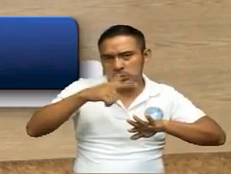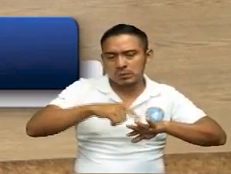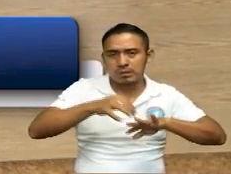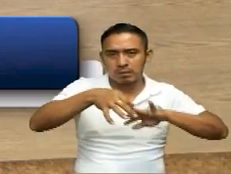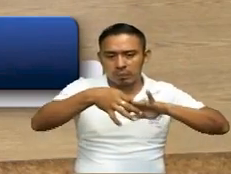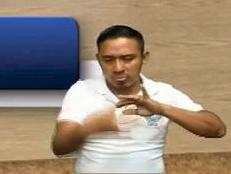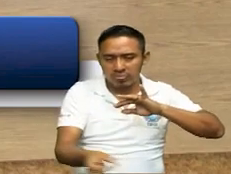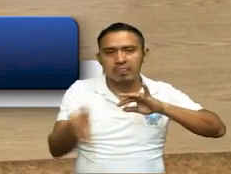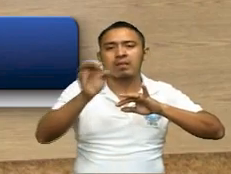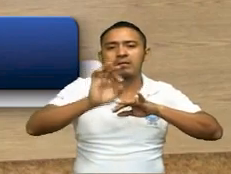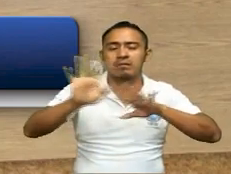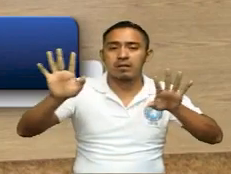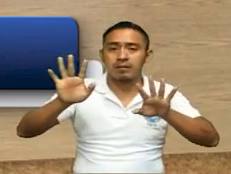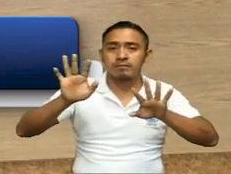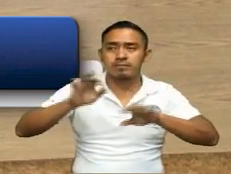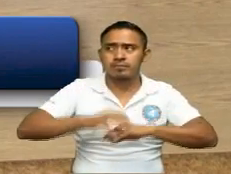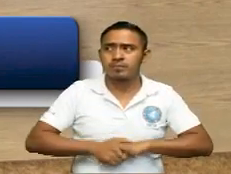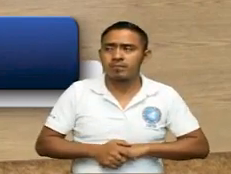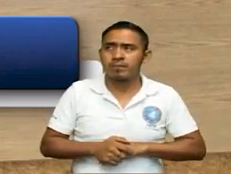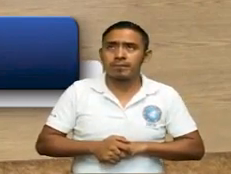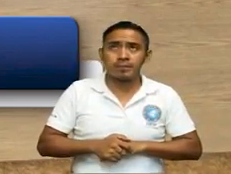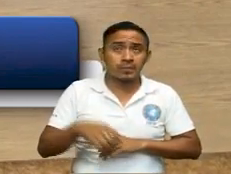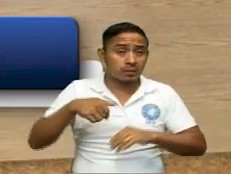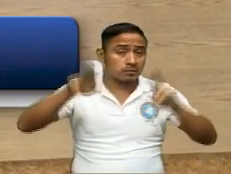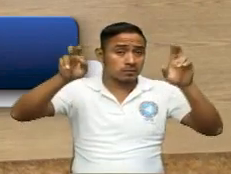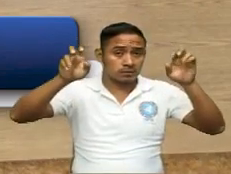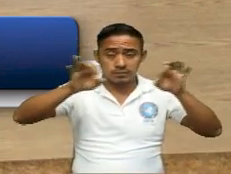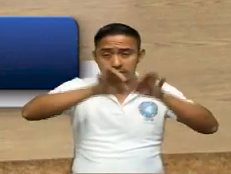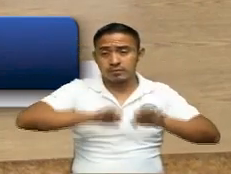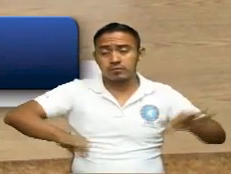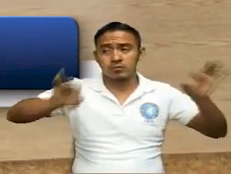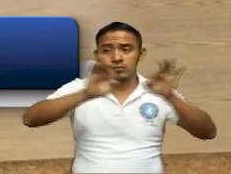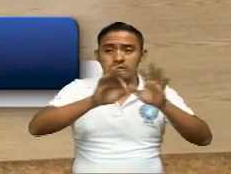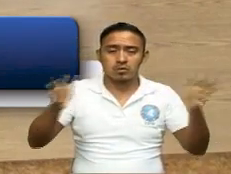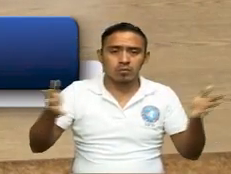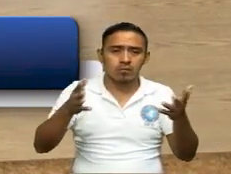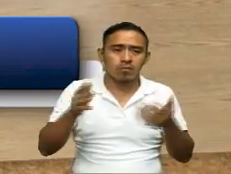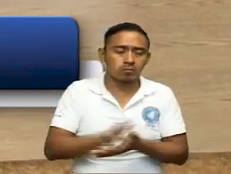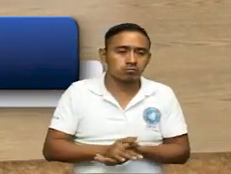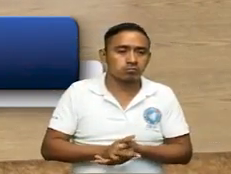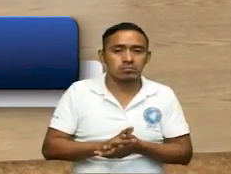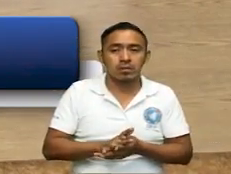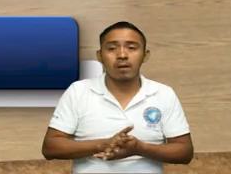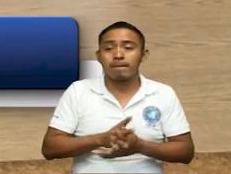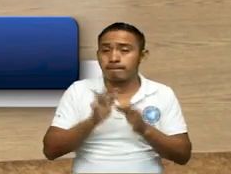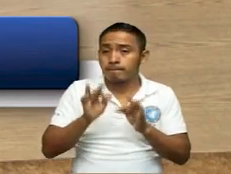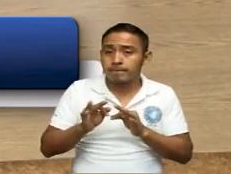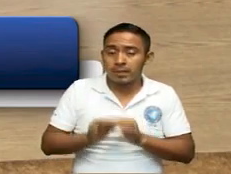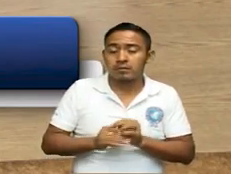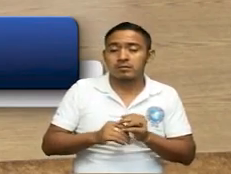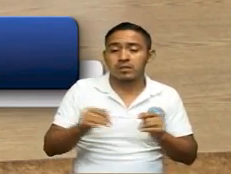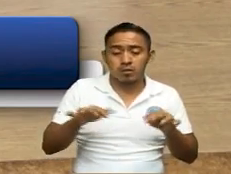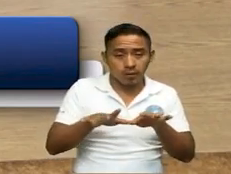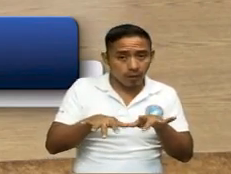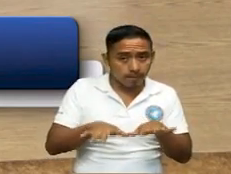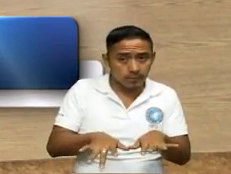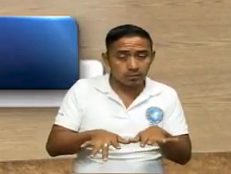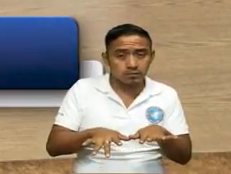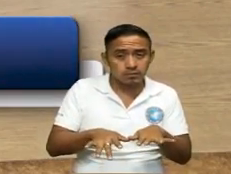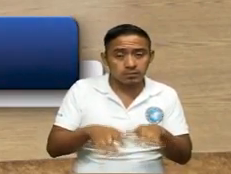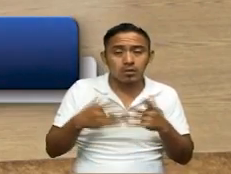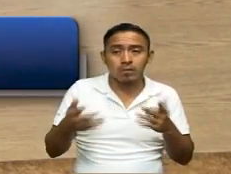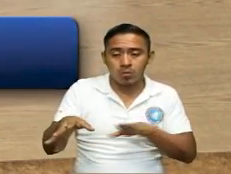desprenden. Y es un tema importante porque eso sirve como un reservorio para infecciones en los pies y sirve como una